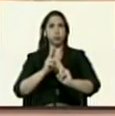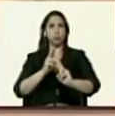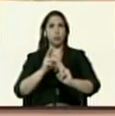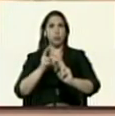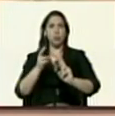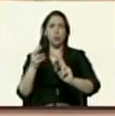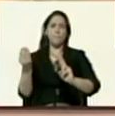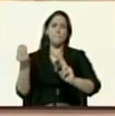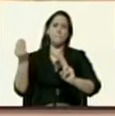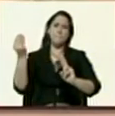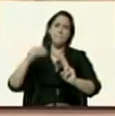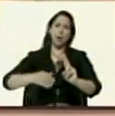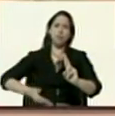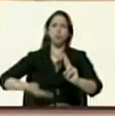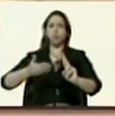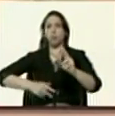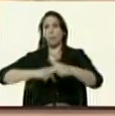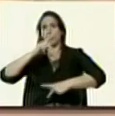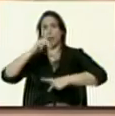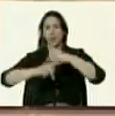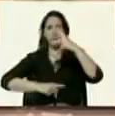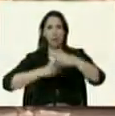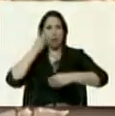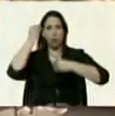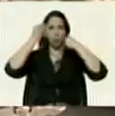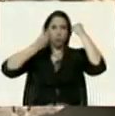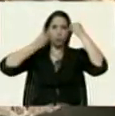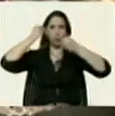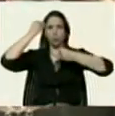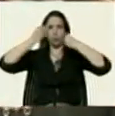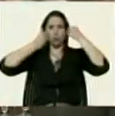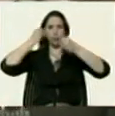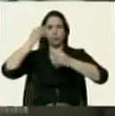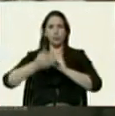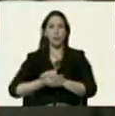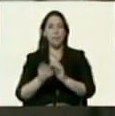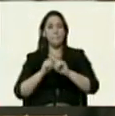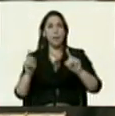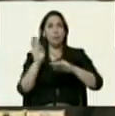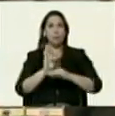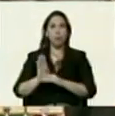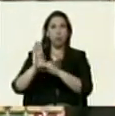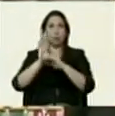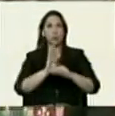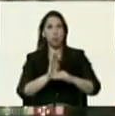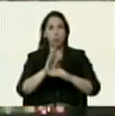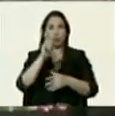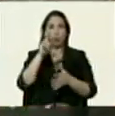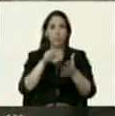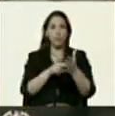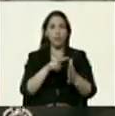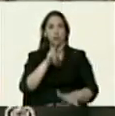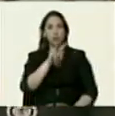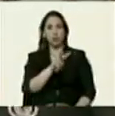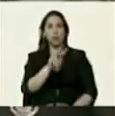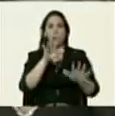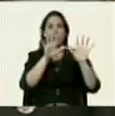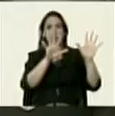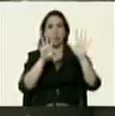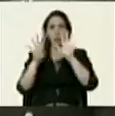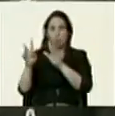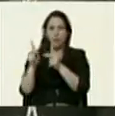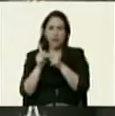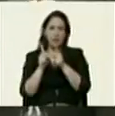mucho más allá de lo planificado y pensado, para la protección de los 2.219